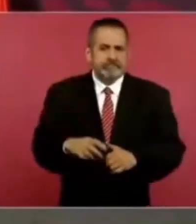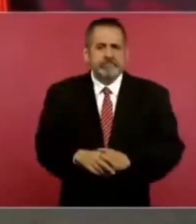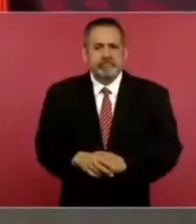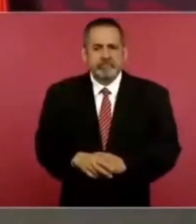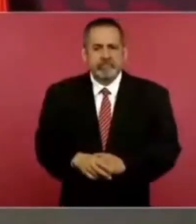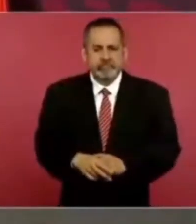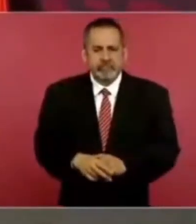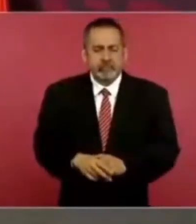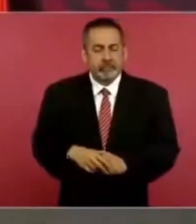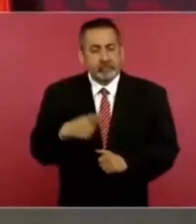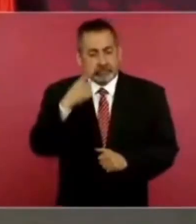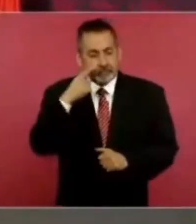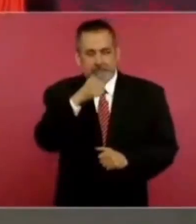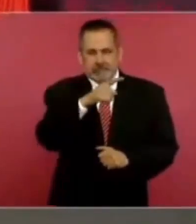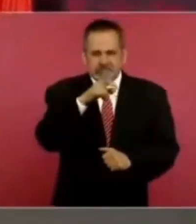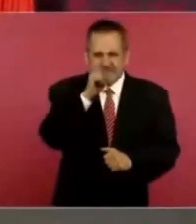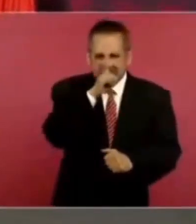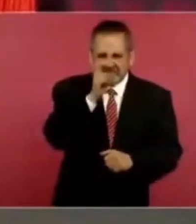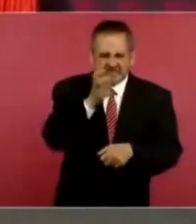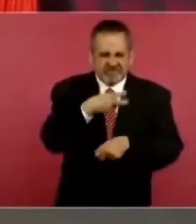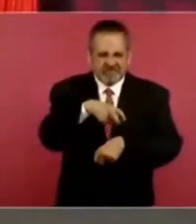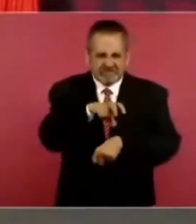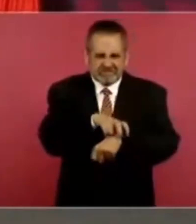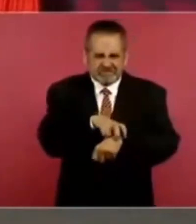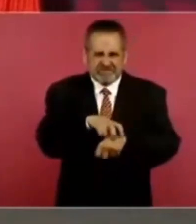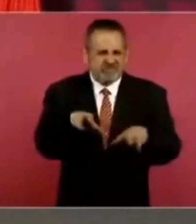de cómo está un buitre